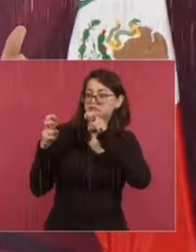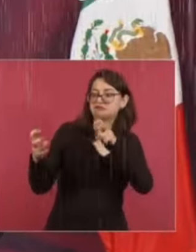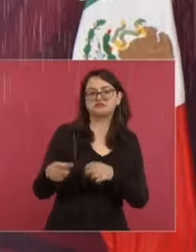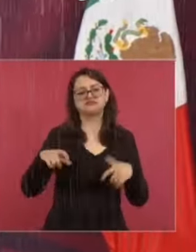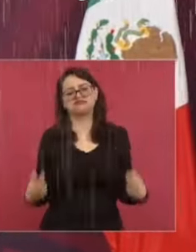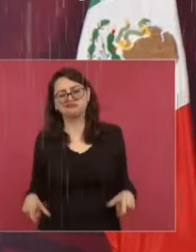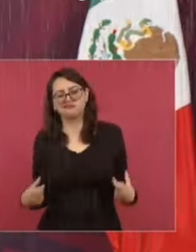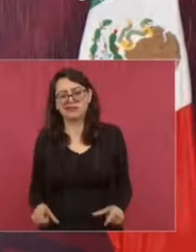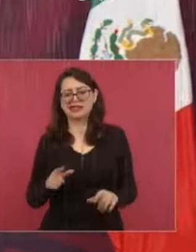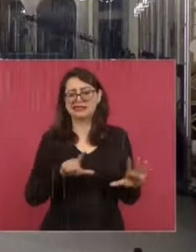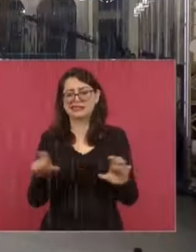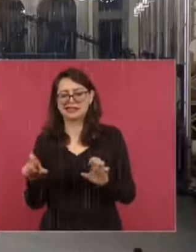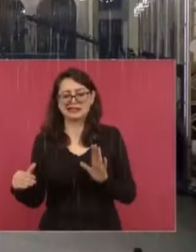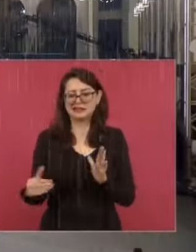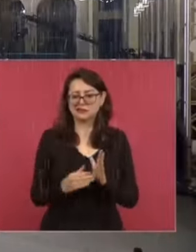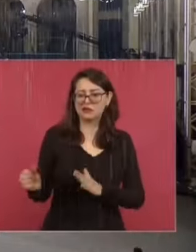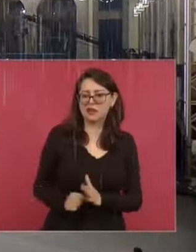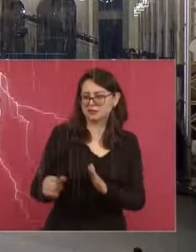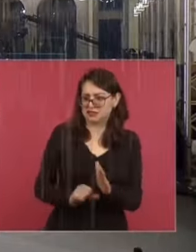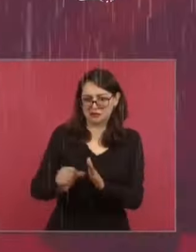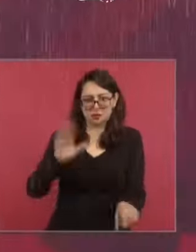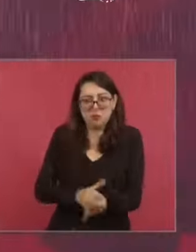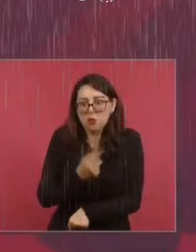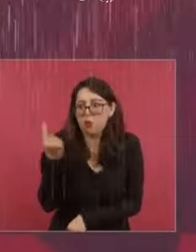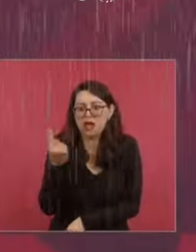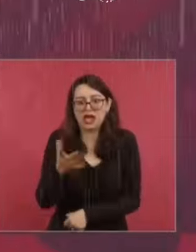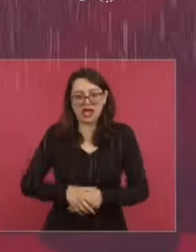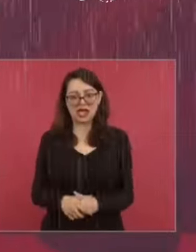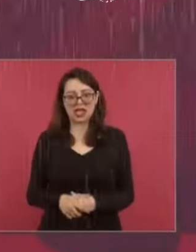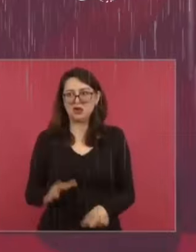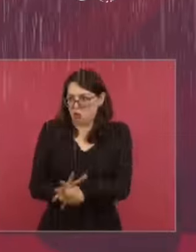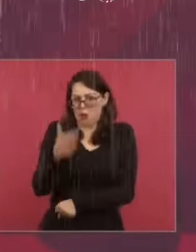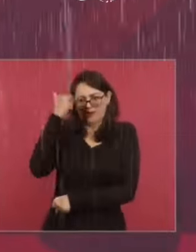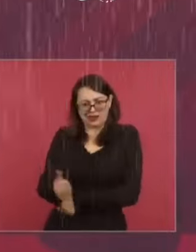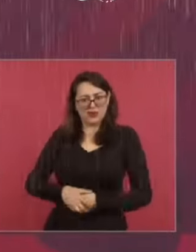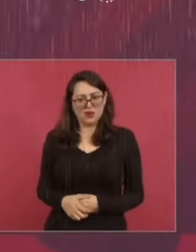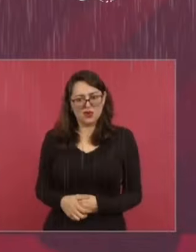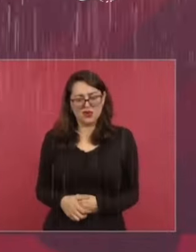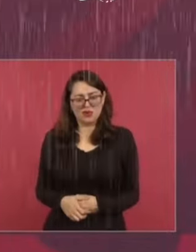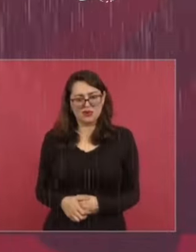mensuales? ¿Qué se creen? Pero además,